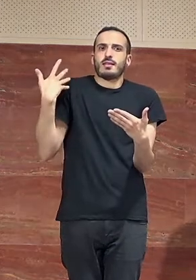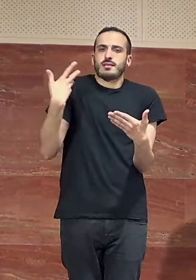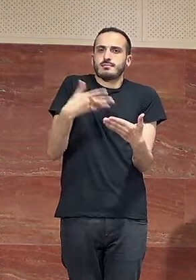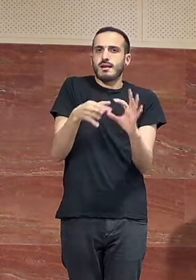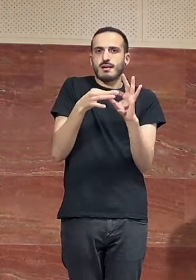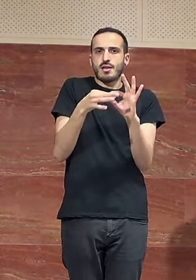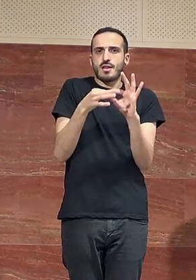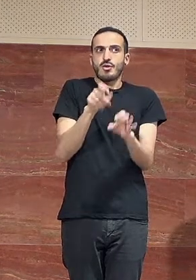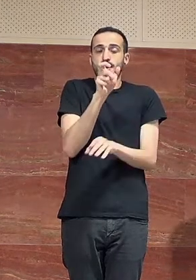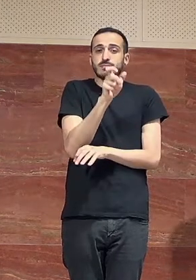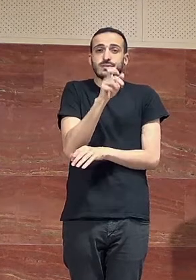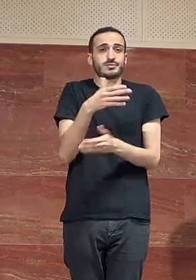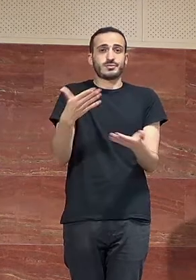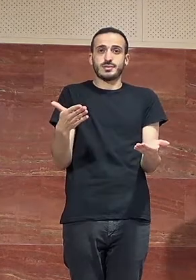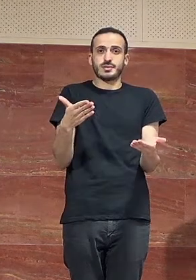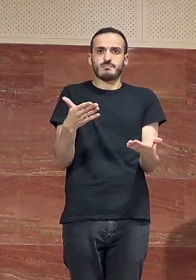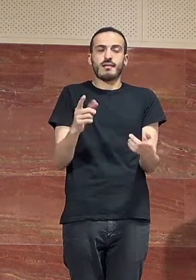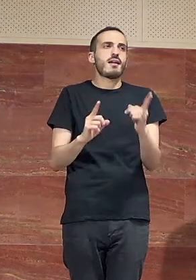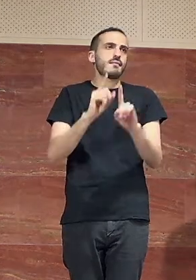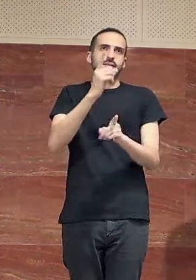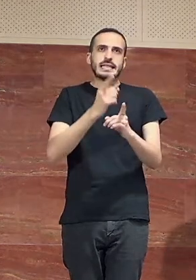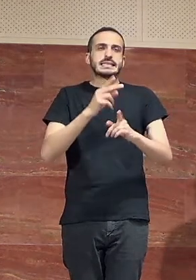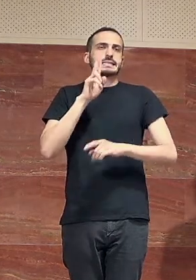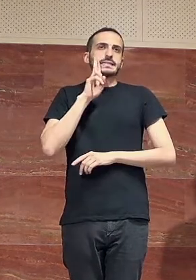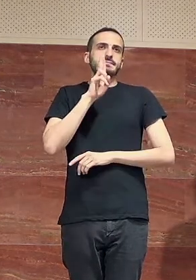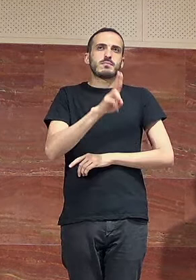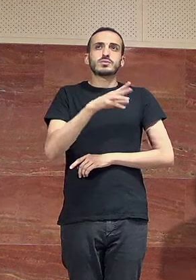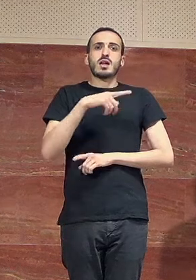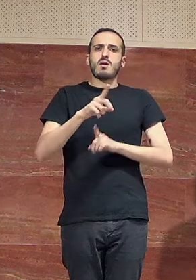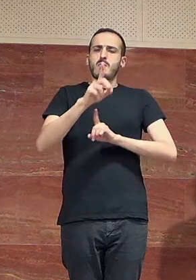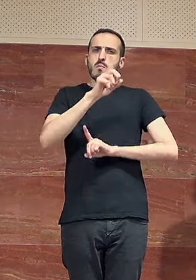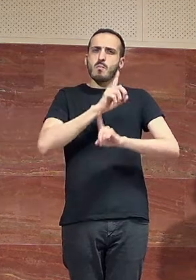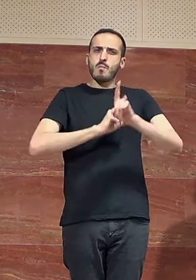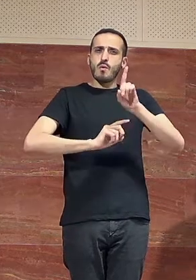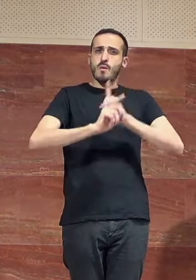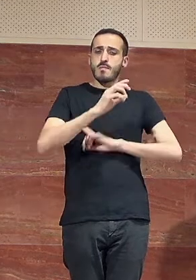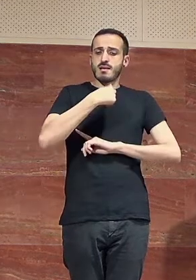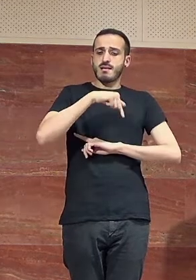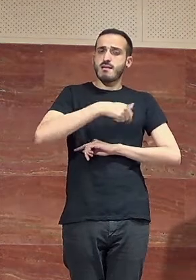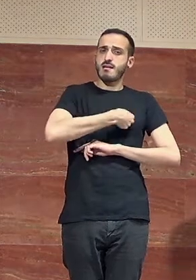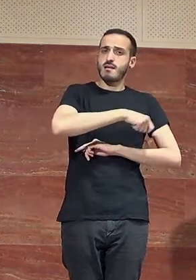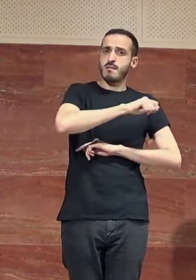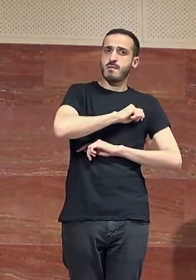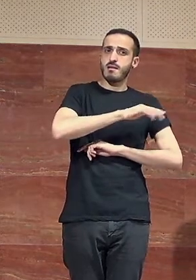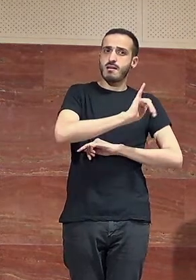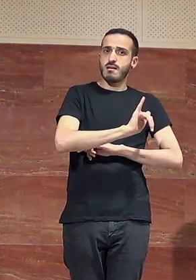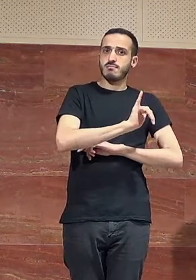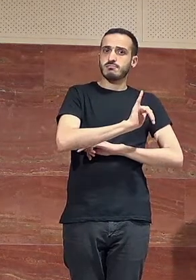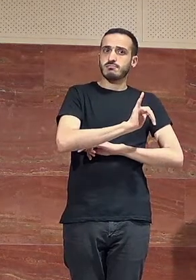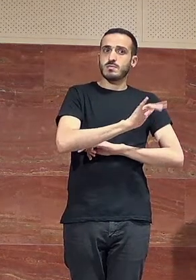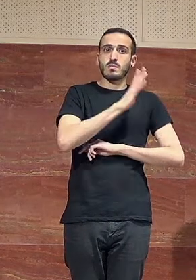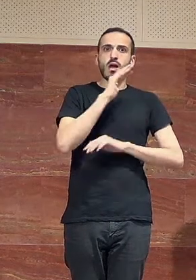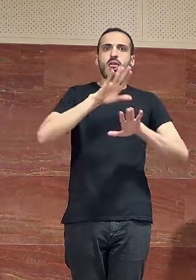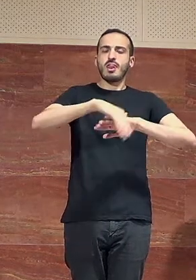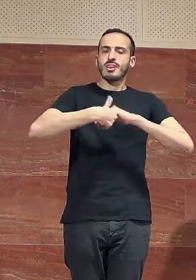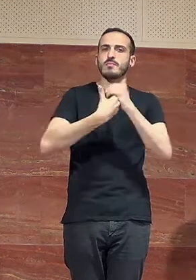civilización. Muchas veces podemos encontrar claves de nuestros problemas de civilización aquí en España porque, igual que decíamos que la democracia era